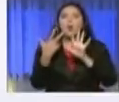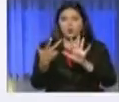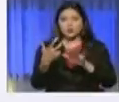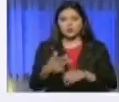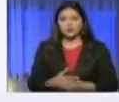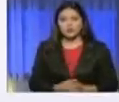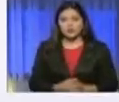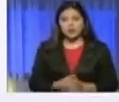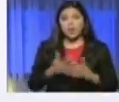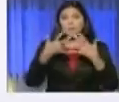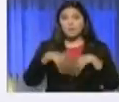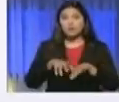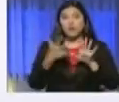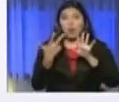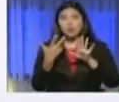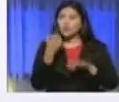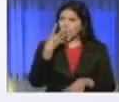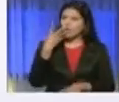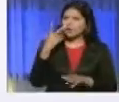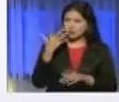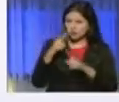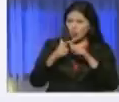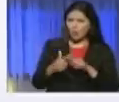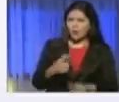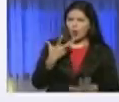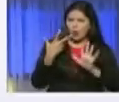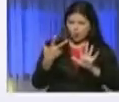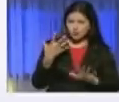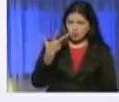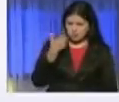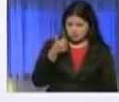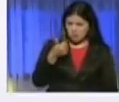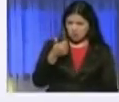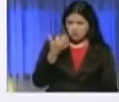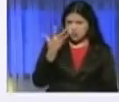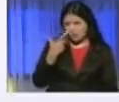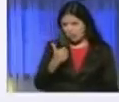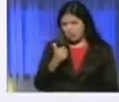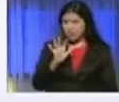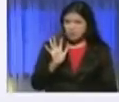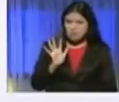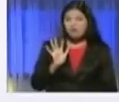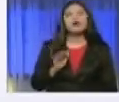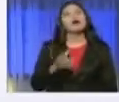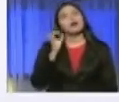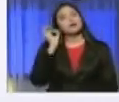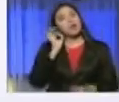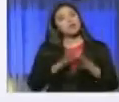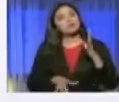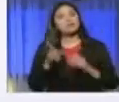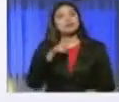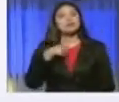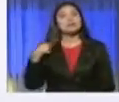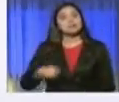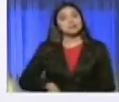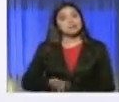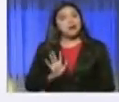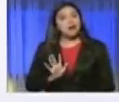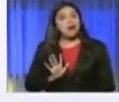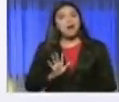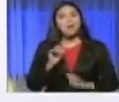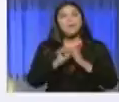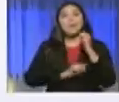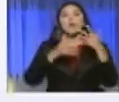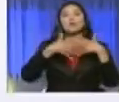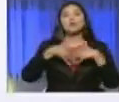Motor número 8, es un buen número. Un número 8. El número de la suerte en China. El motor 8